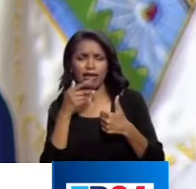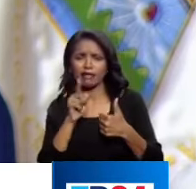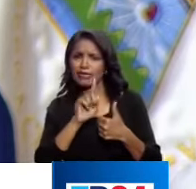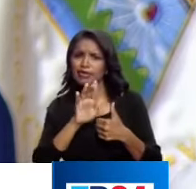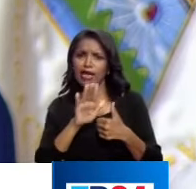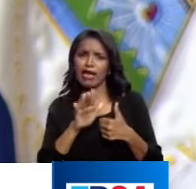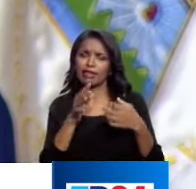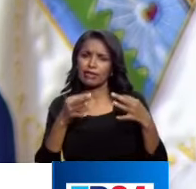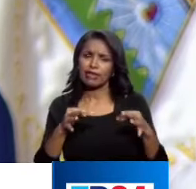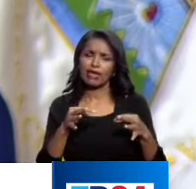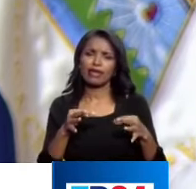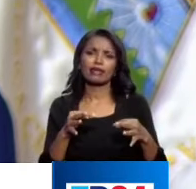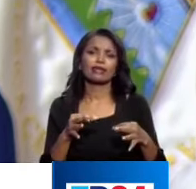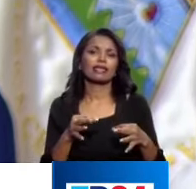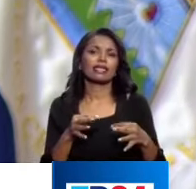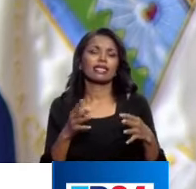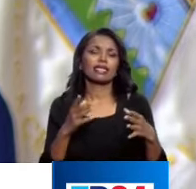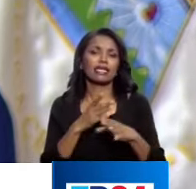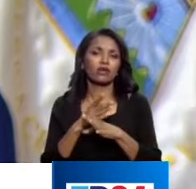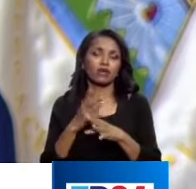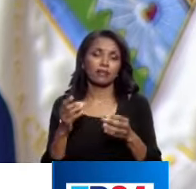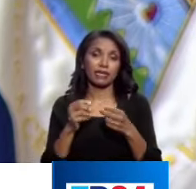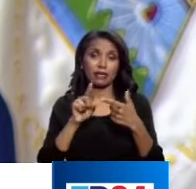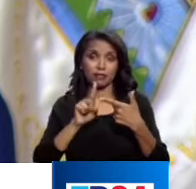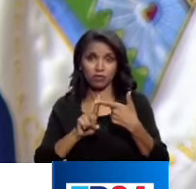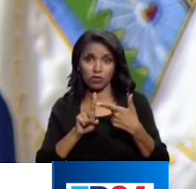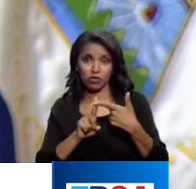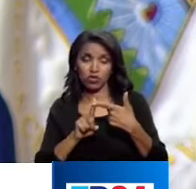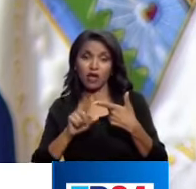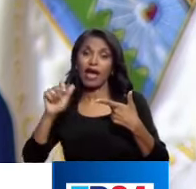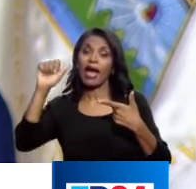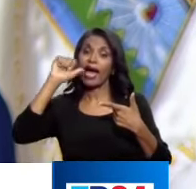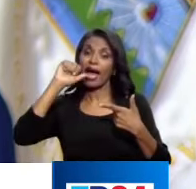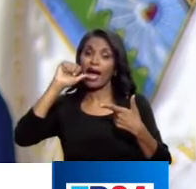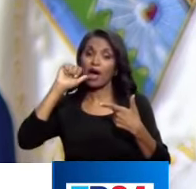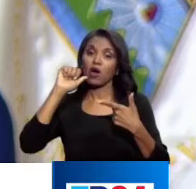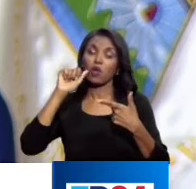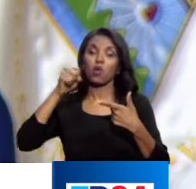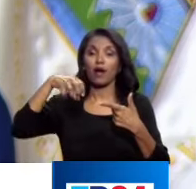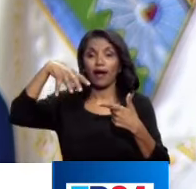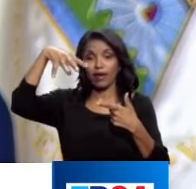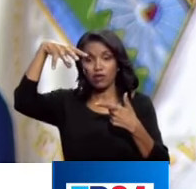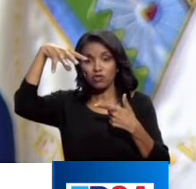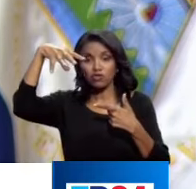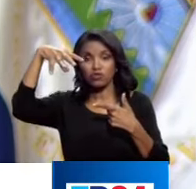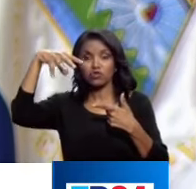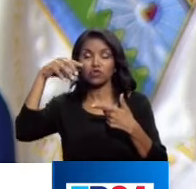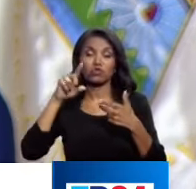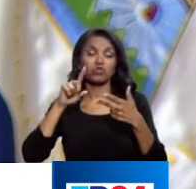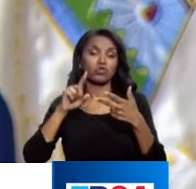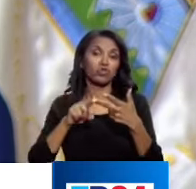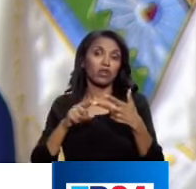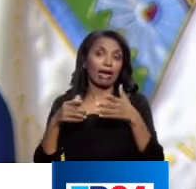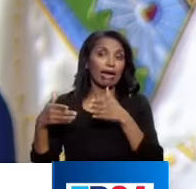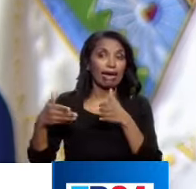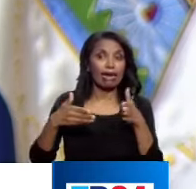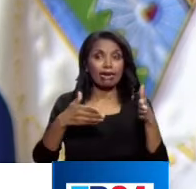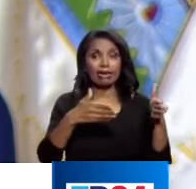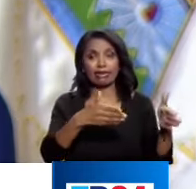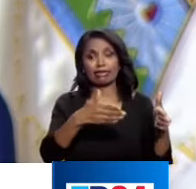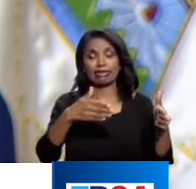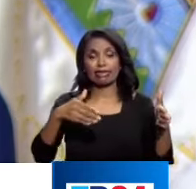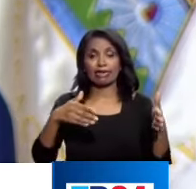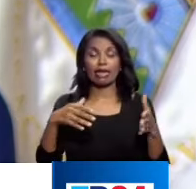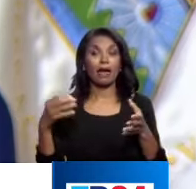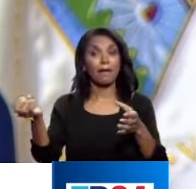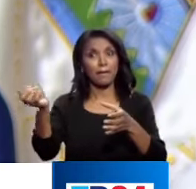2, servicios básicos. Agua potable, servicios de energía eléctrica, carreteras y recoger